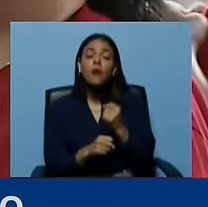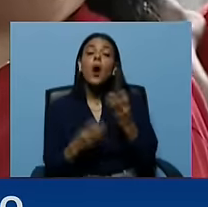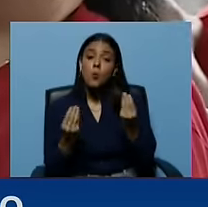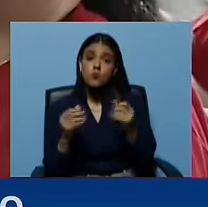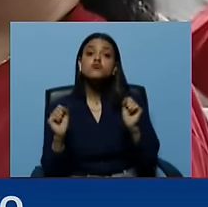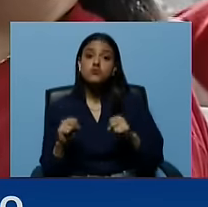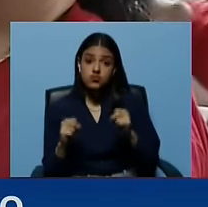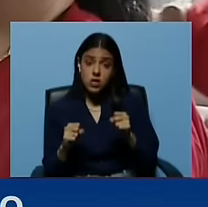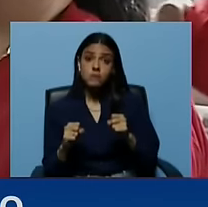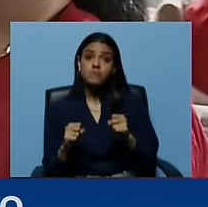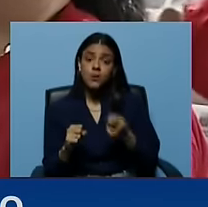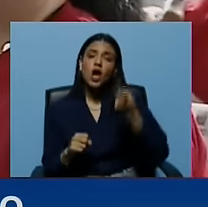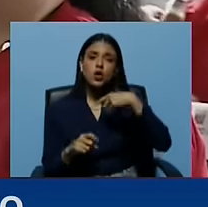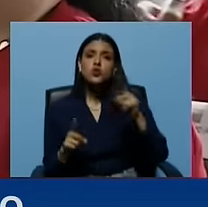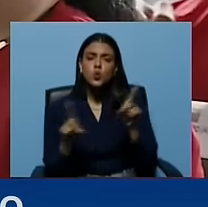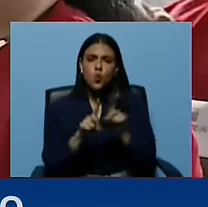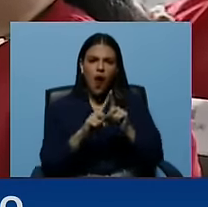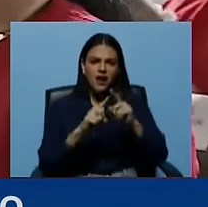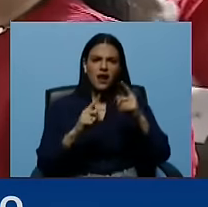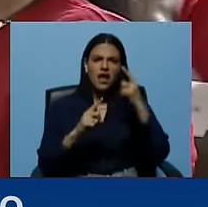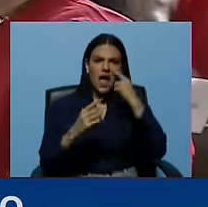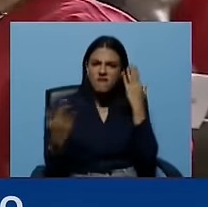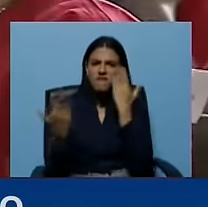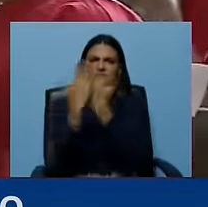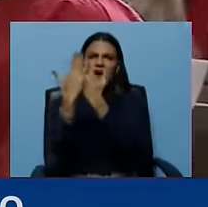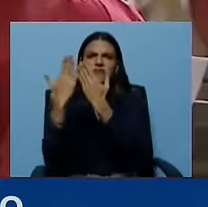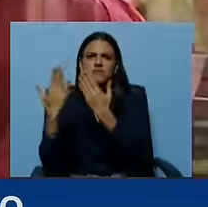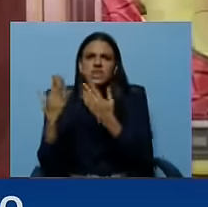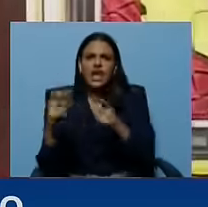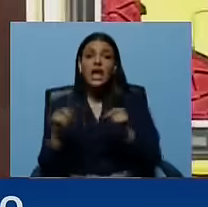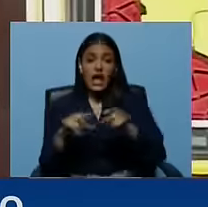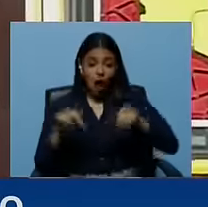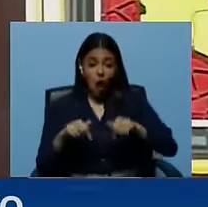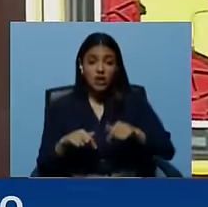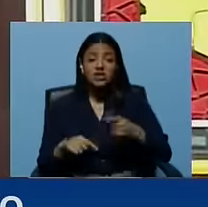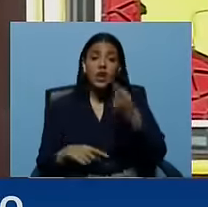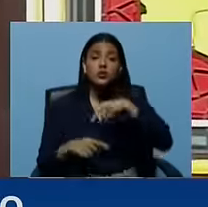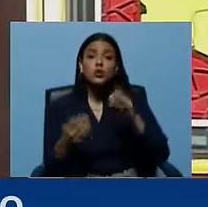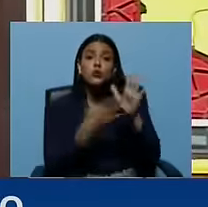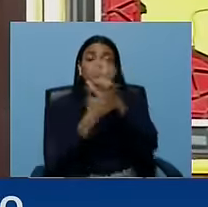Estamos enfrentando en esta etapa un golpe de Estado.